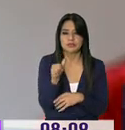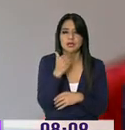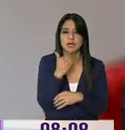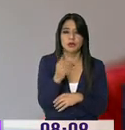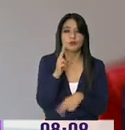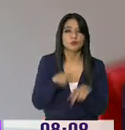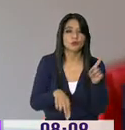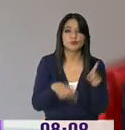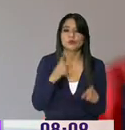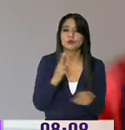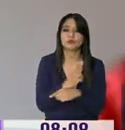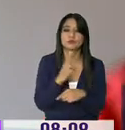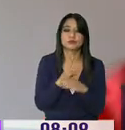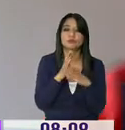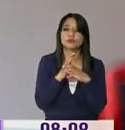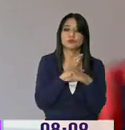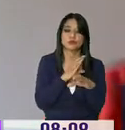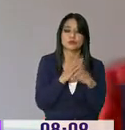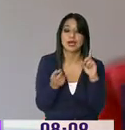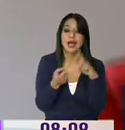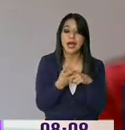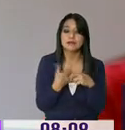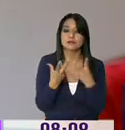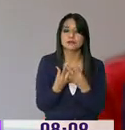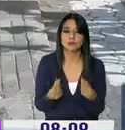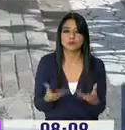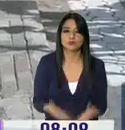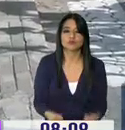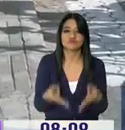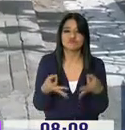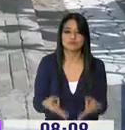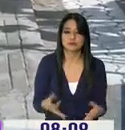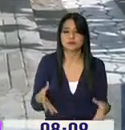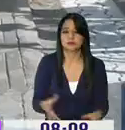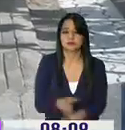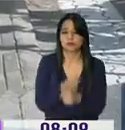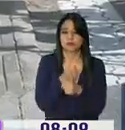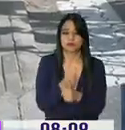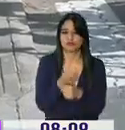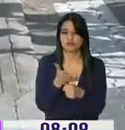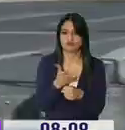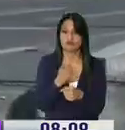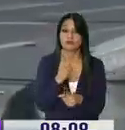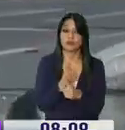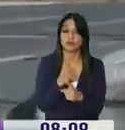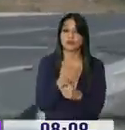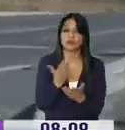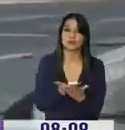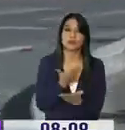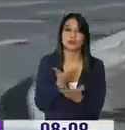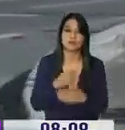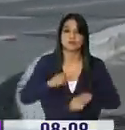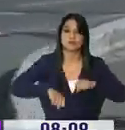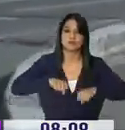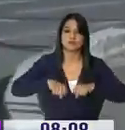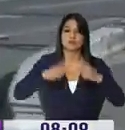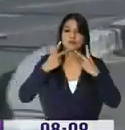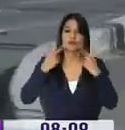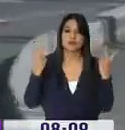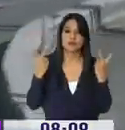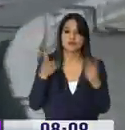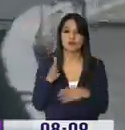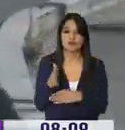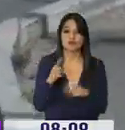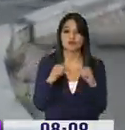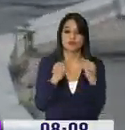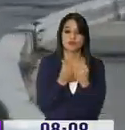el transporte público mientras no sea seguro. Por lo cual, la propuesta es incrementar bicicletas públicas y rutas para que el grupo